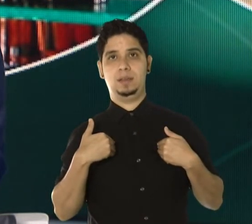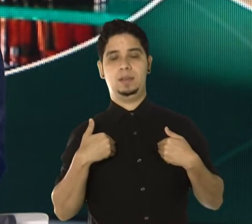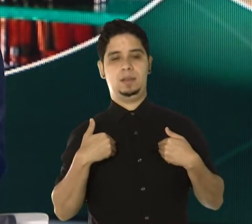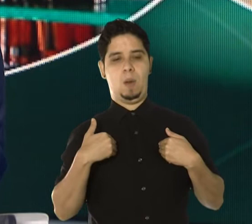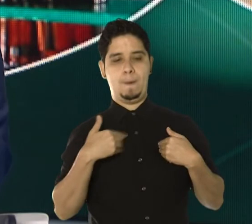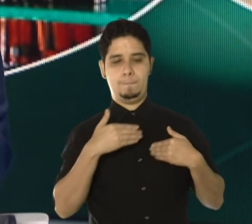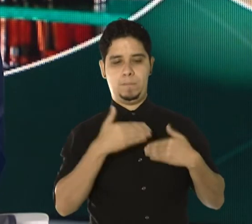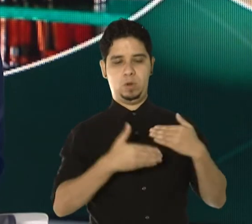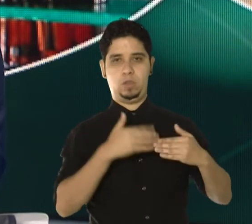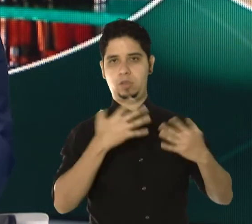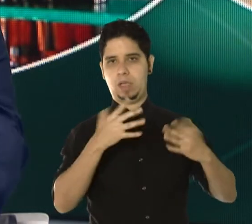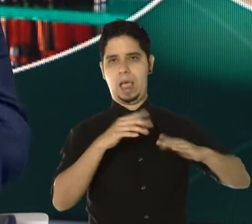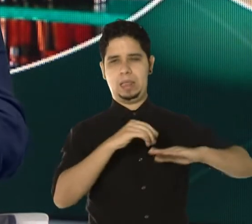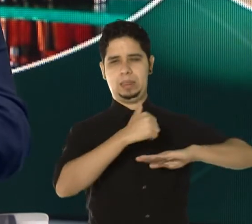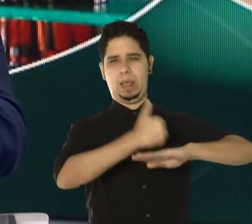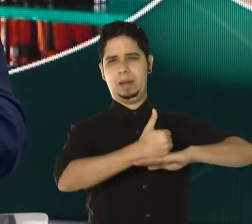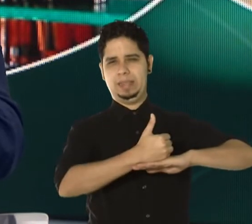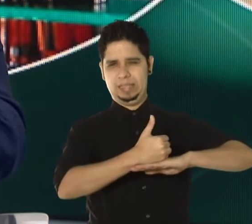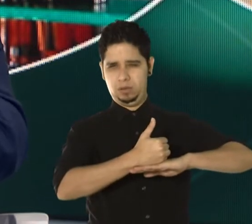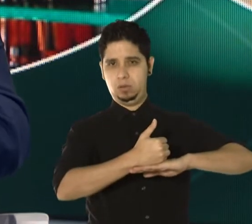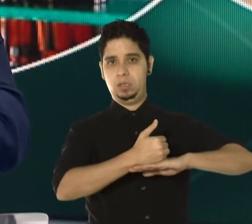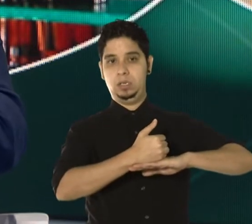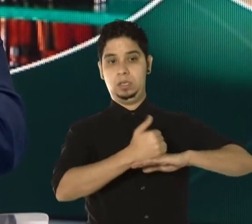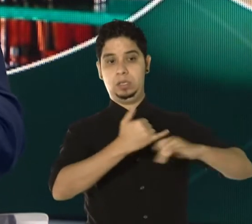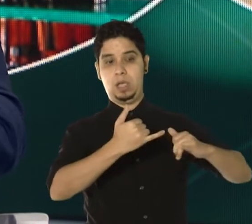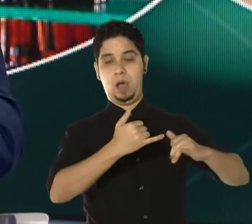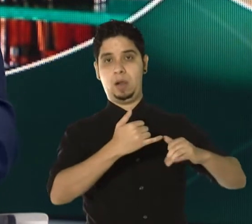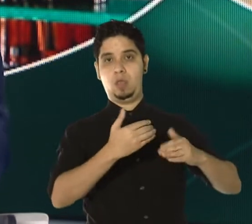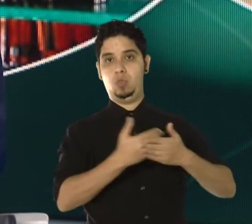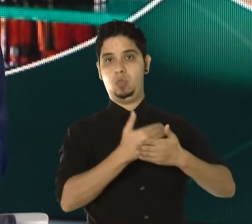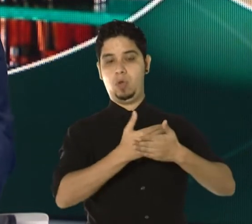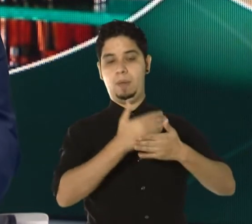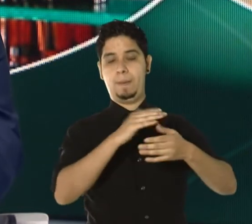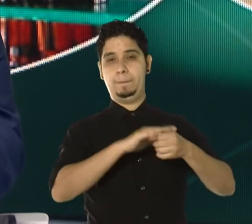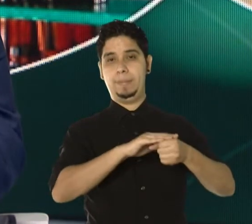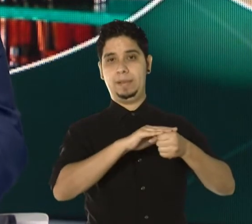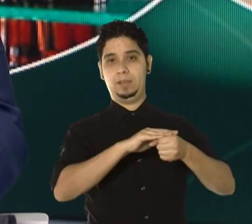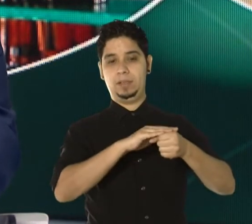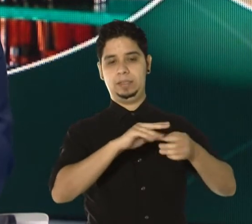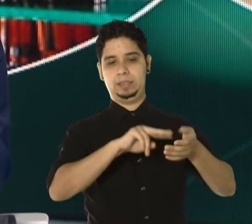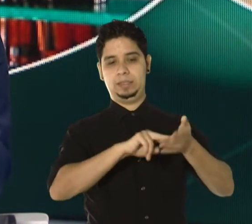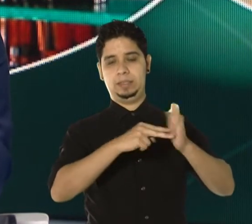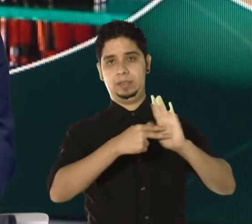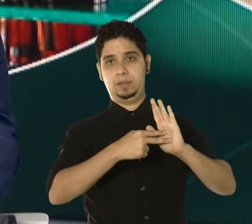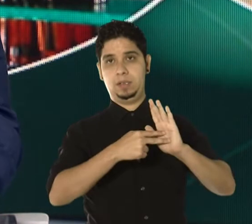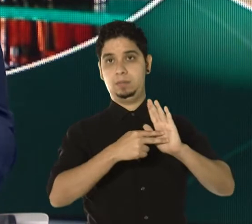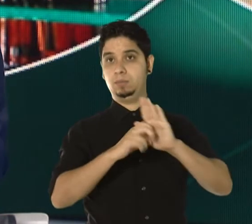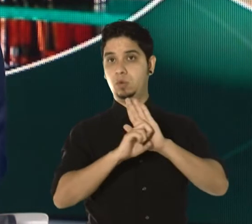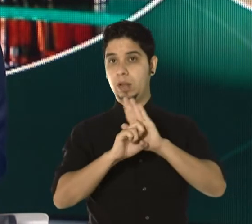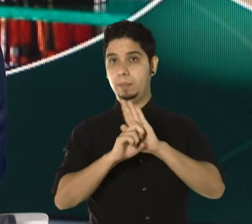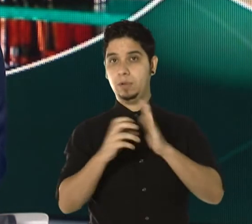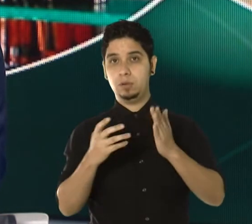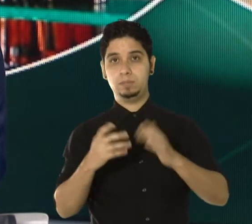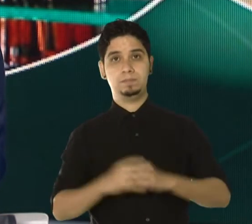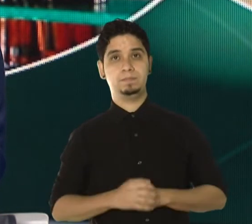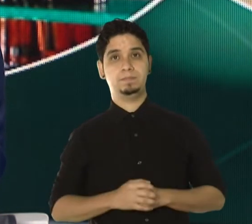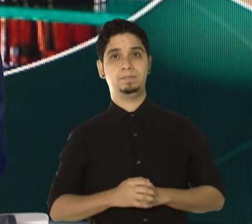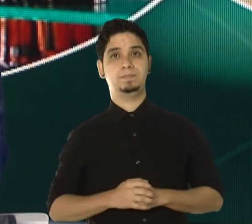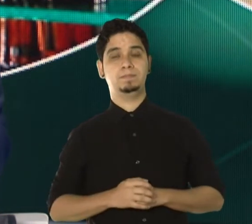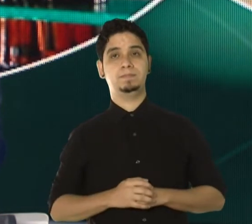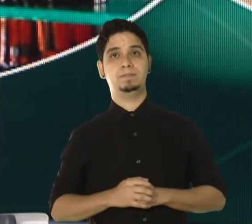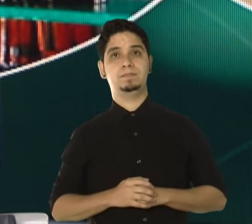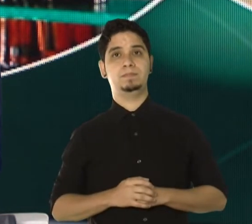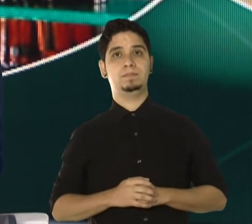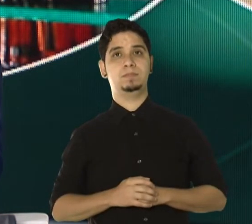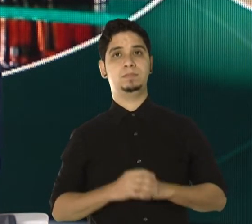¿verdad? Y al irse habiendo esas presiones, pues, por ejemplo, la unidad de vivienda que